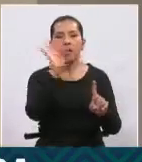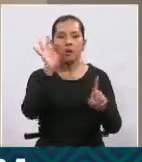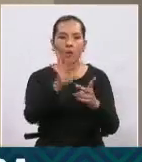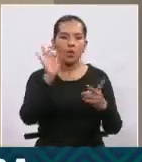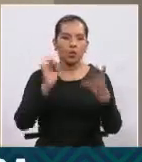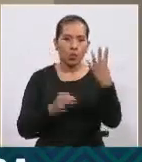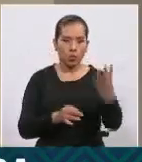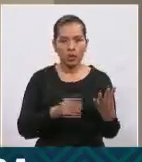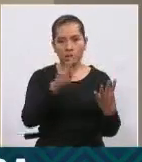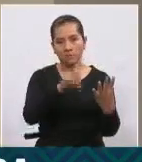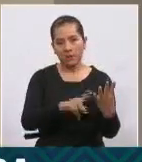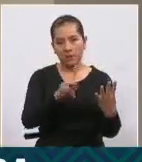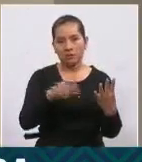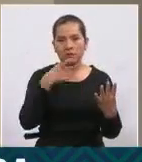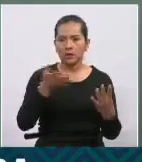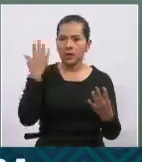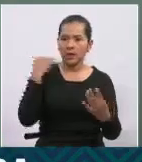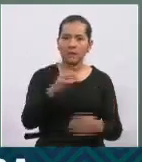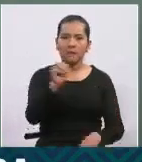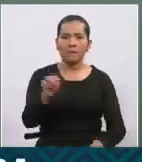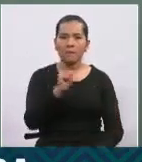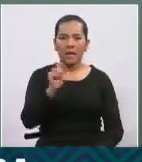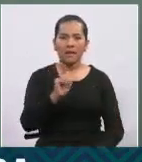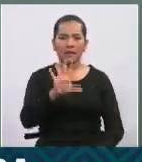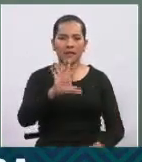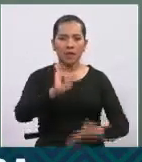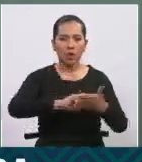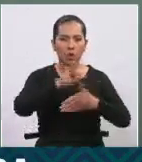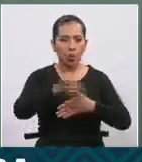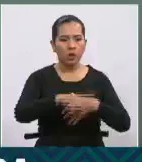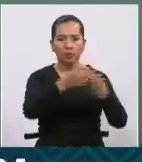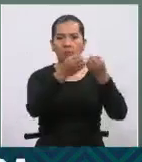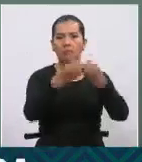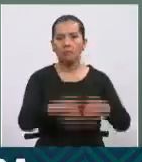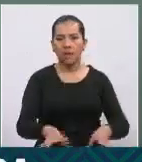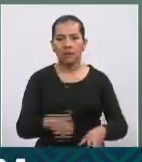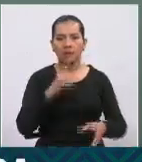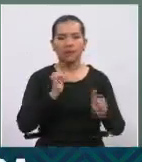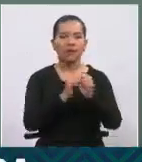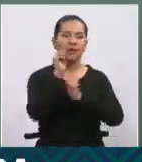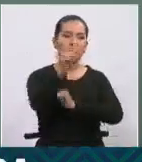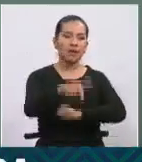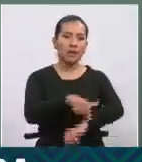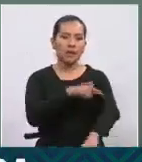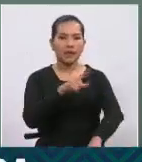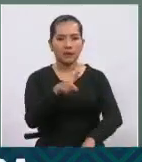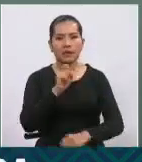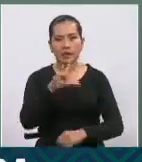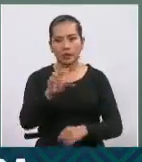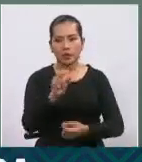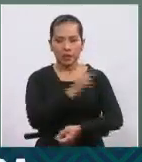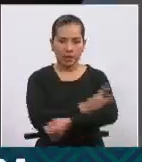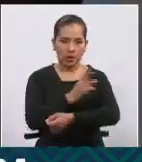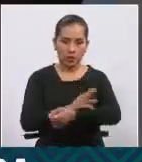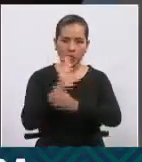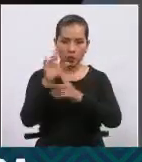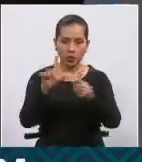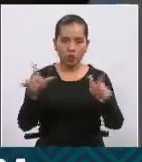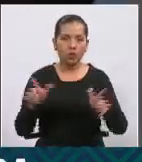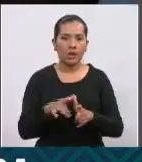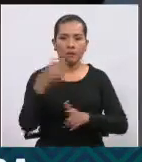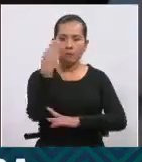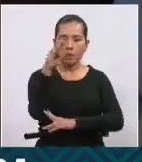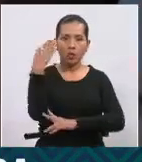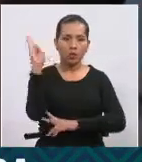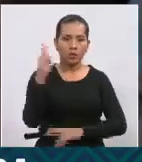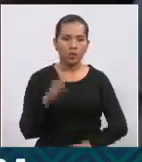desde el pasado martes 5 de julio en la comunidad Pozocas, distante a 130 kilómetros de San José de Chiquitos. Iván